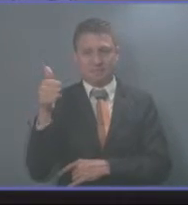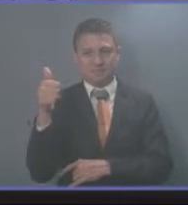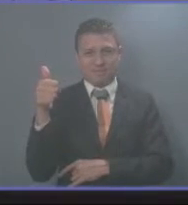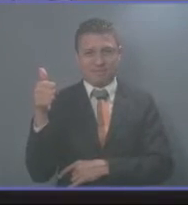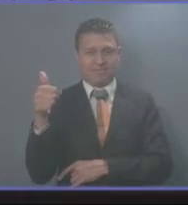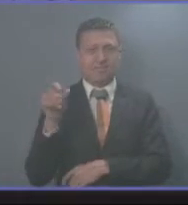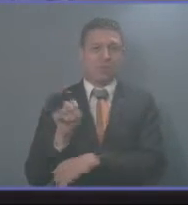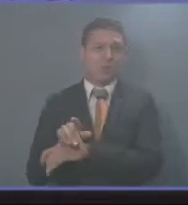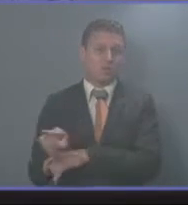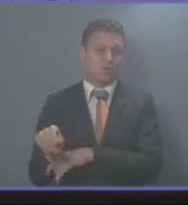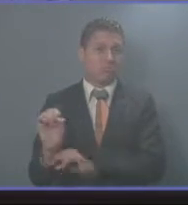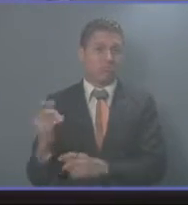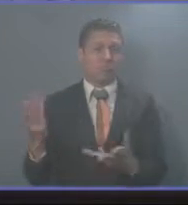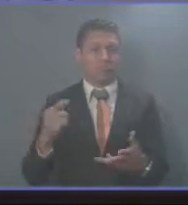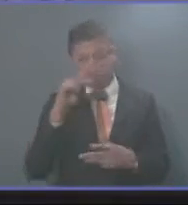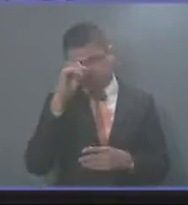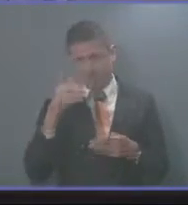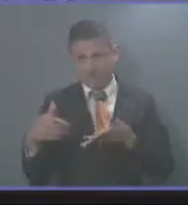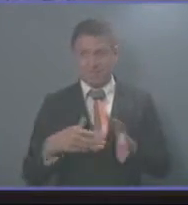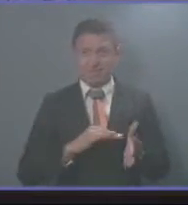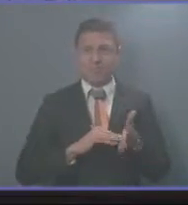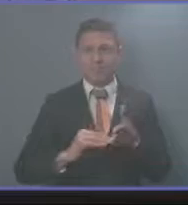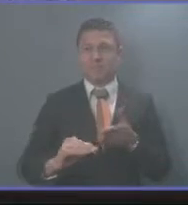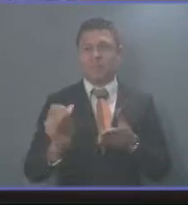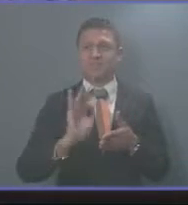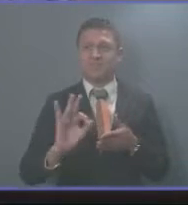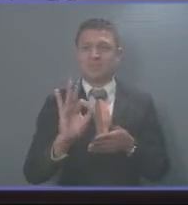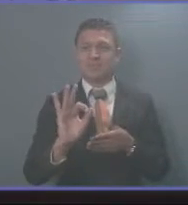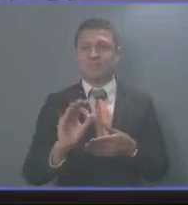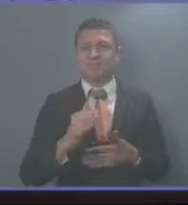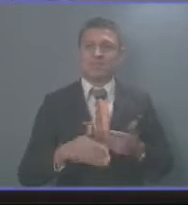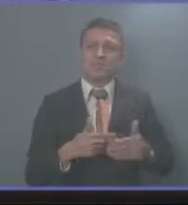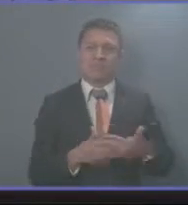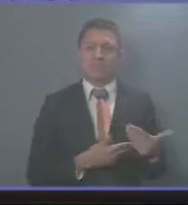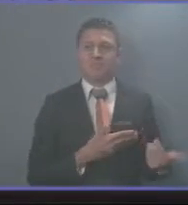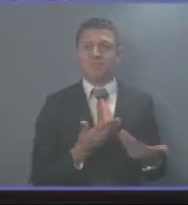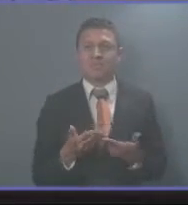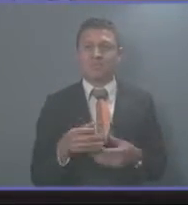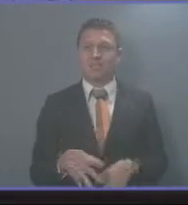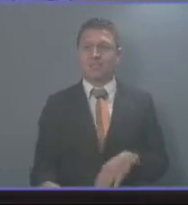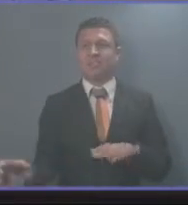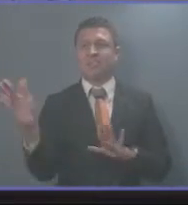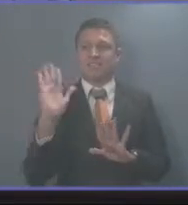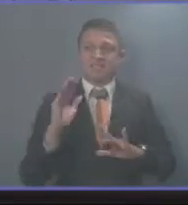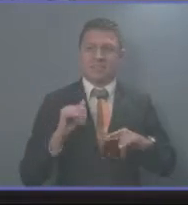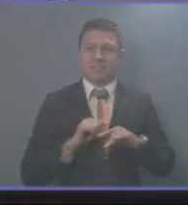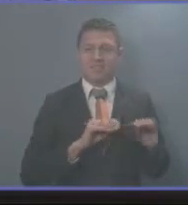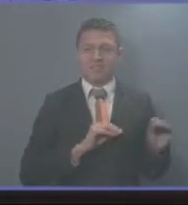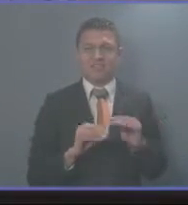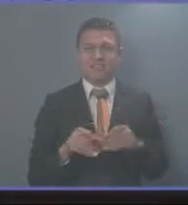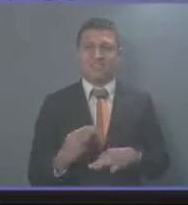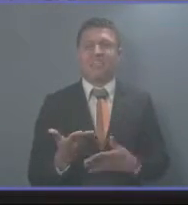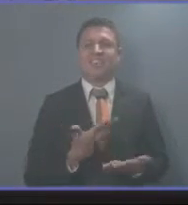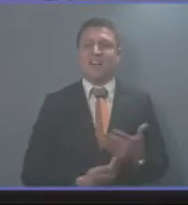Guaymango, departamento de Huachapán, los cuales se detallan. Literal F, número